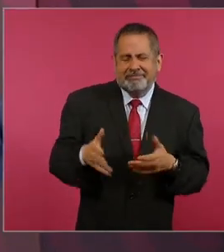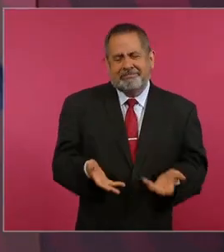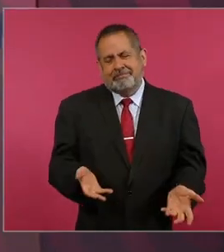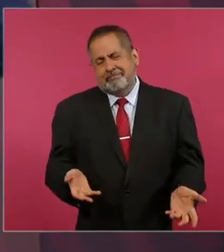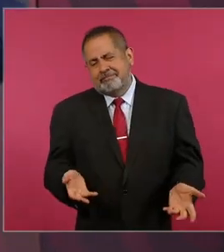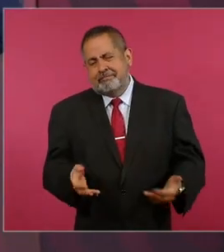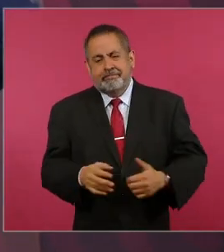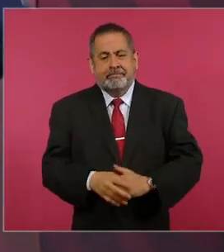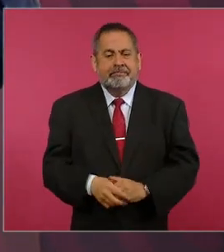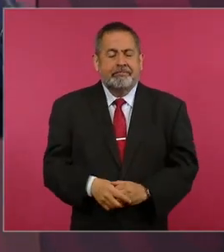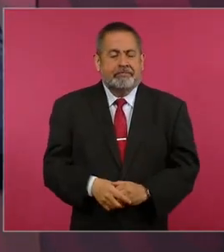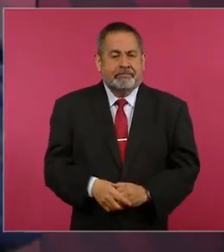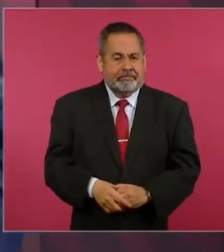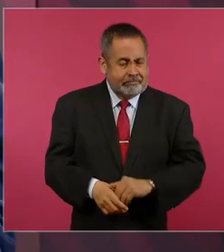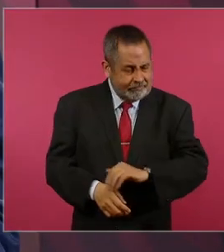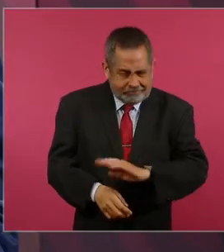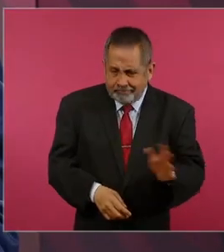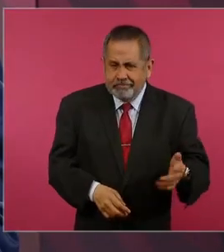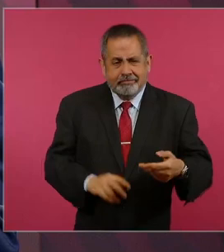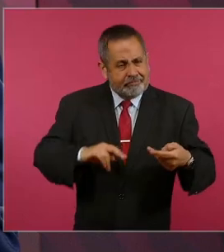¿Por qué no